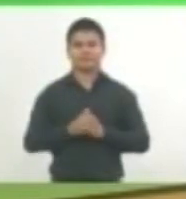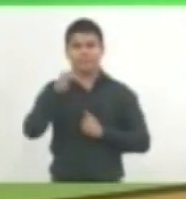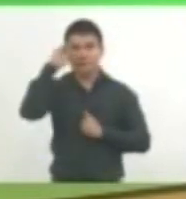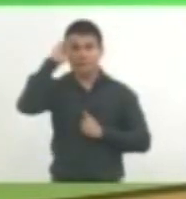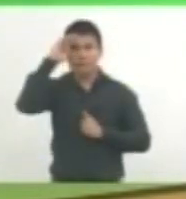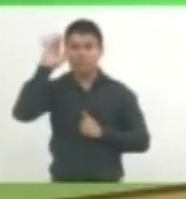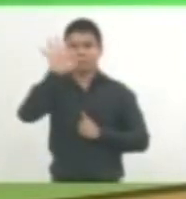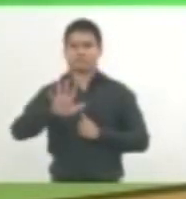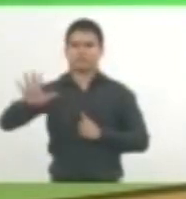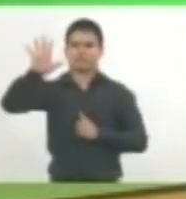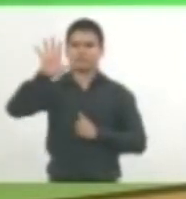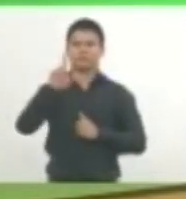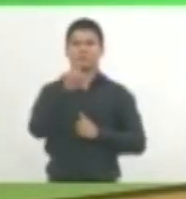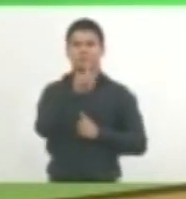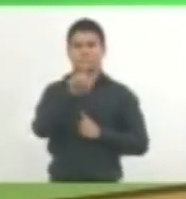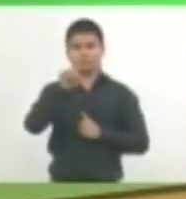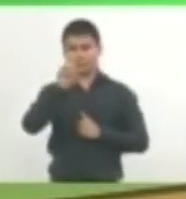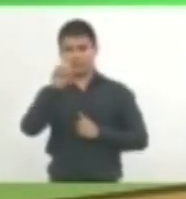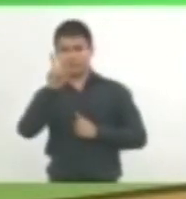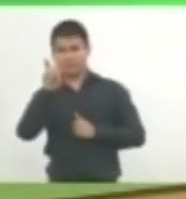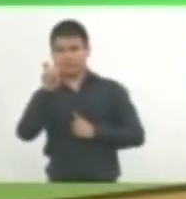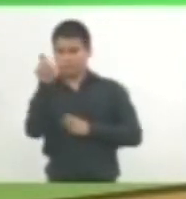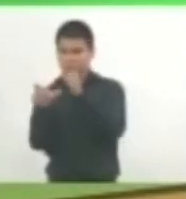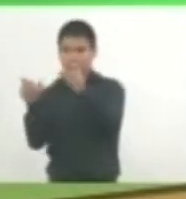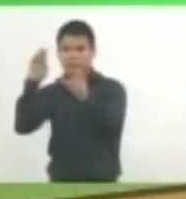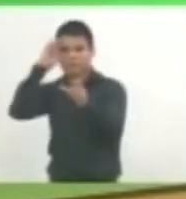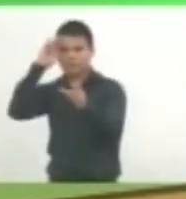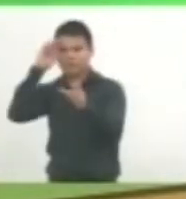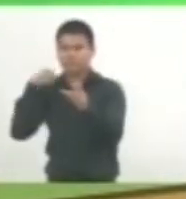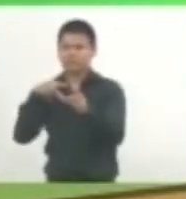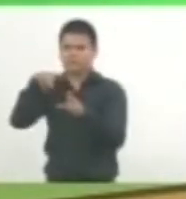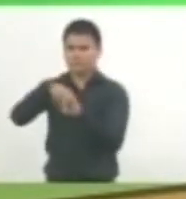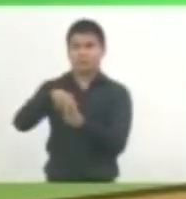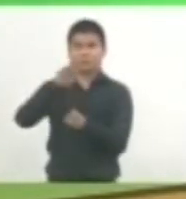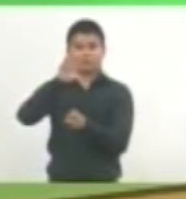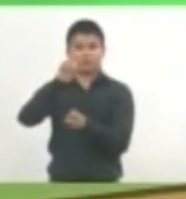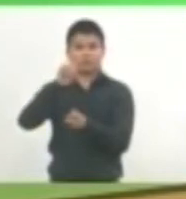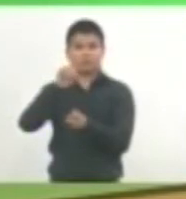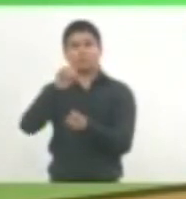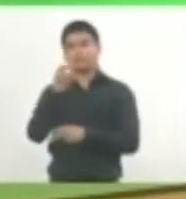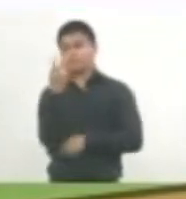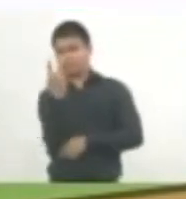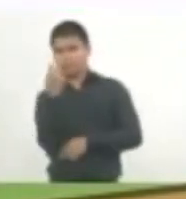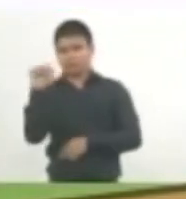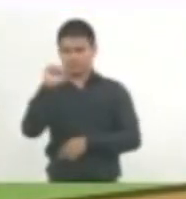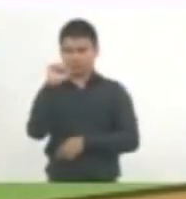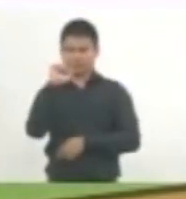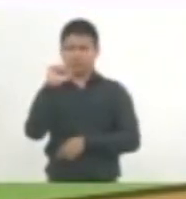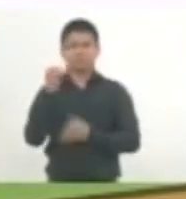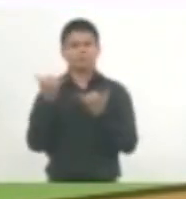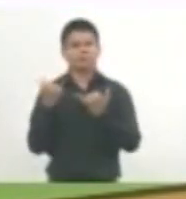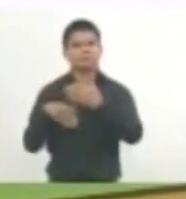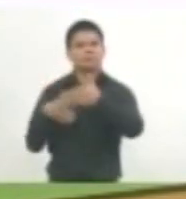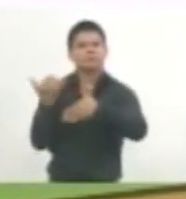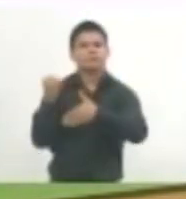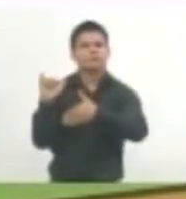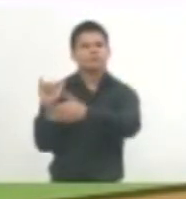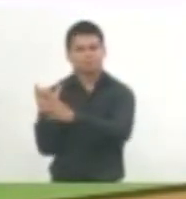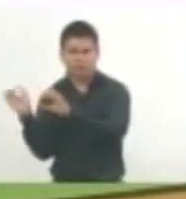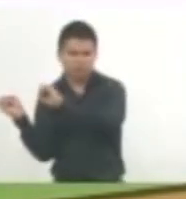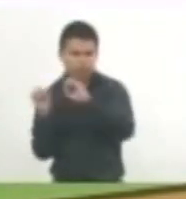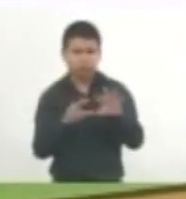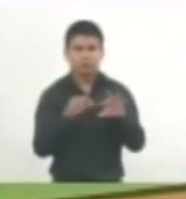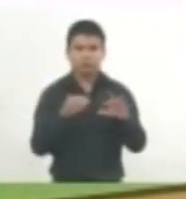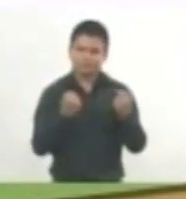ahora con 107 uniformados, 30 motocicletas, así como dos camionetas y un CAI móvil que entran a fortalecer la seguridad en toda